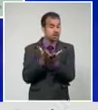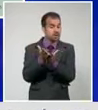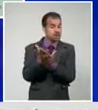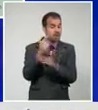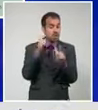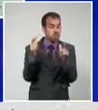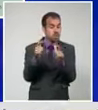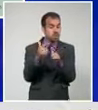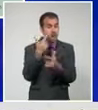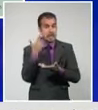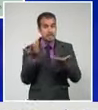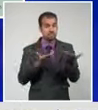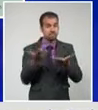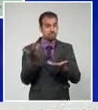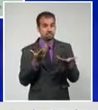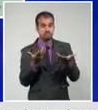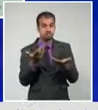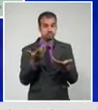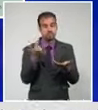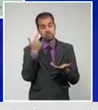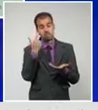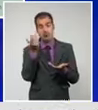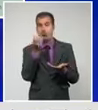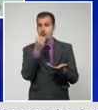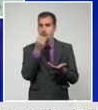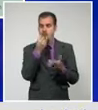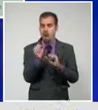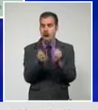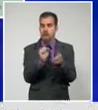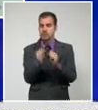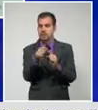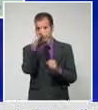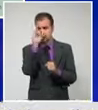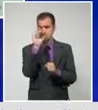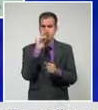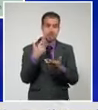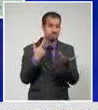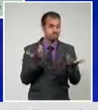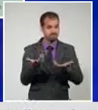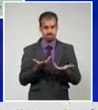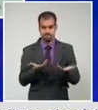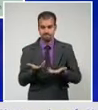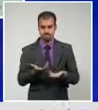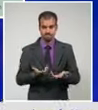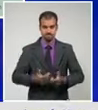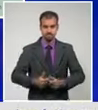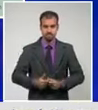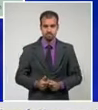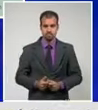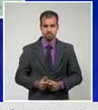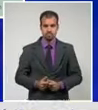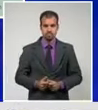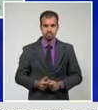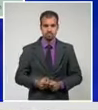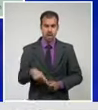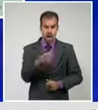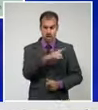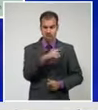pues permitirá decir que están teniendo control de la pandemia. Y en el día de ayer los 10